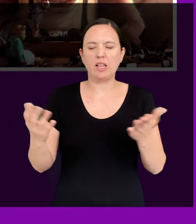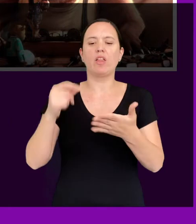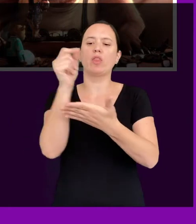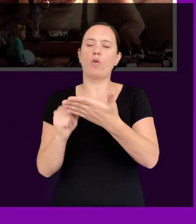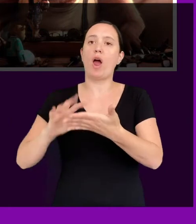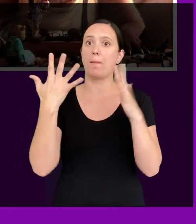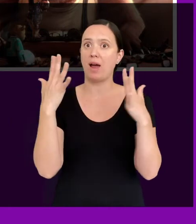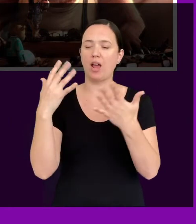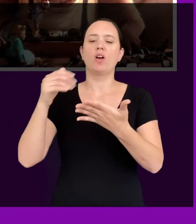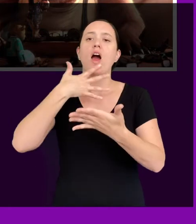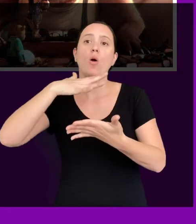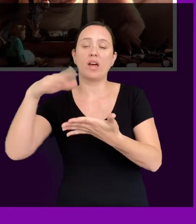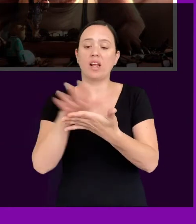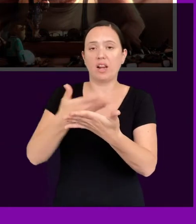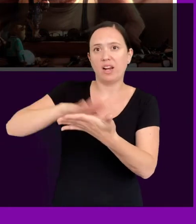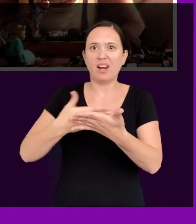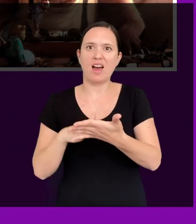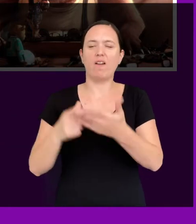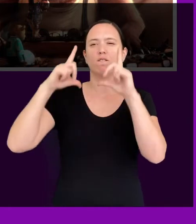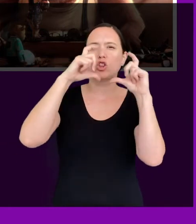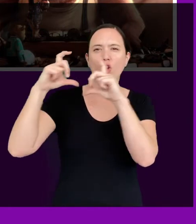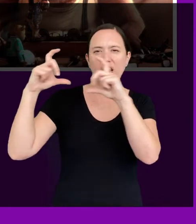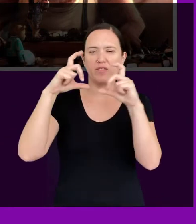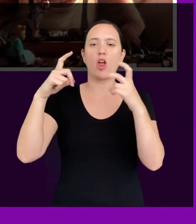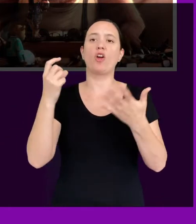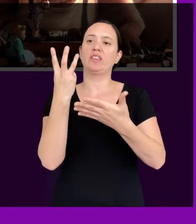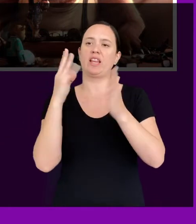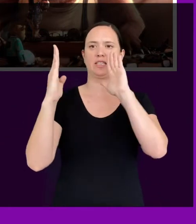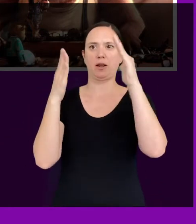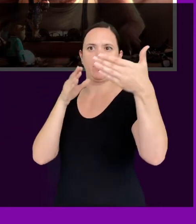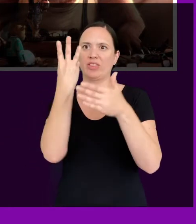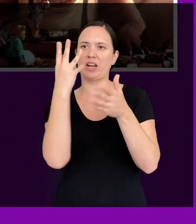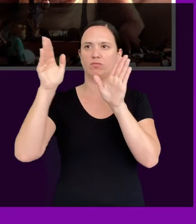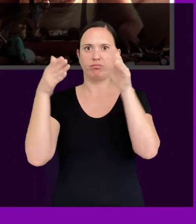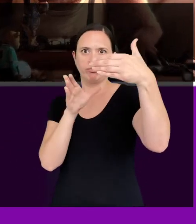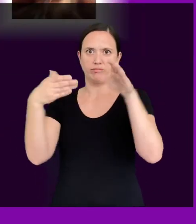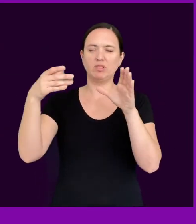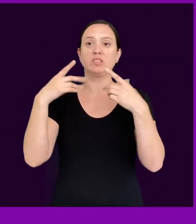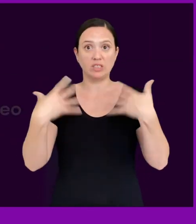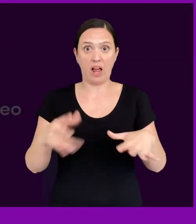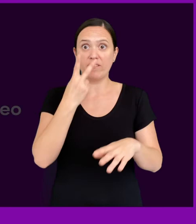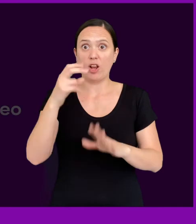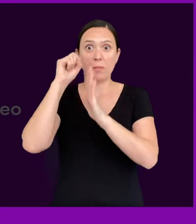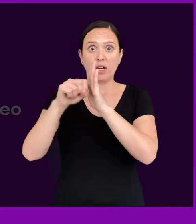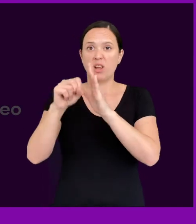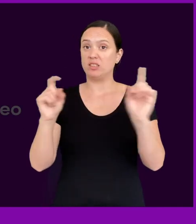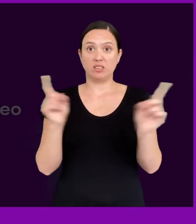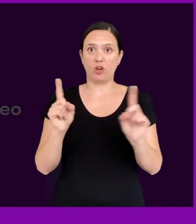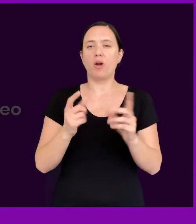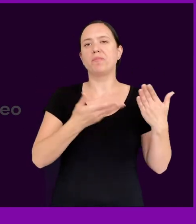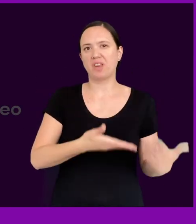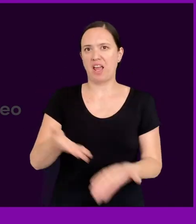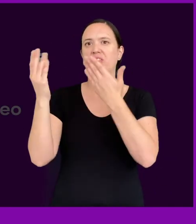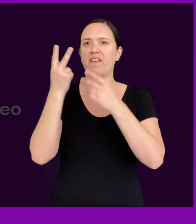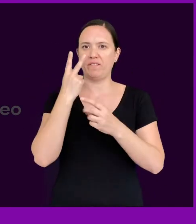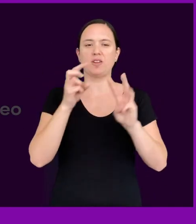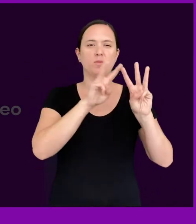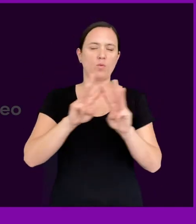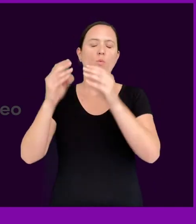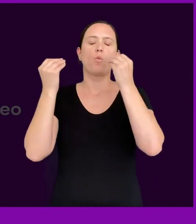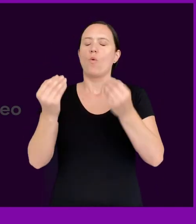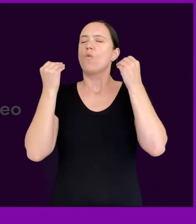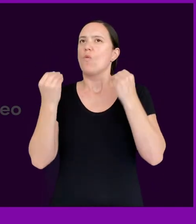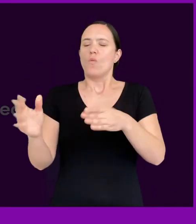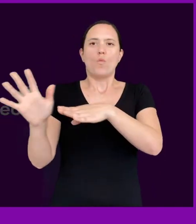acuarelas, fotografías e imágenes 3D. Seguramente ya lo habías visto. Si no, nuevamente te invitamos a conocer una gran